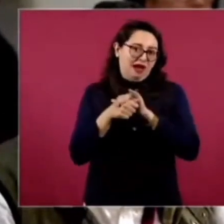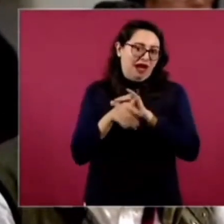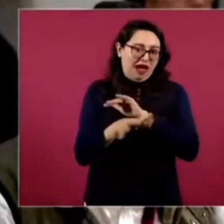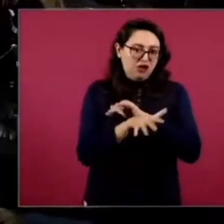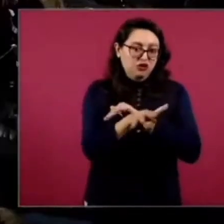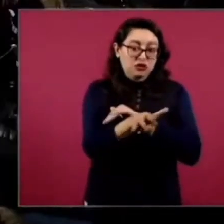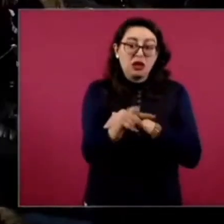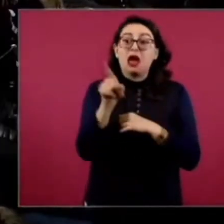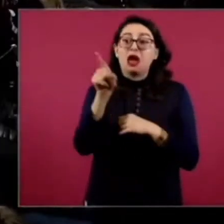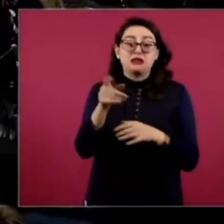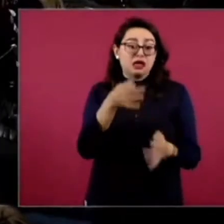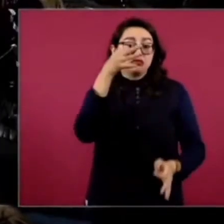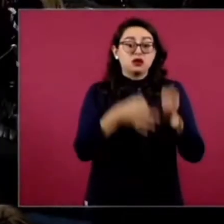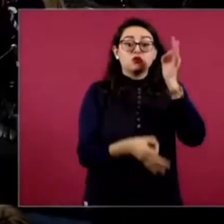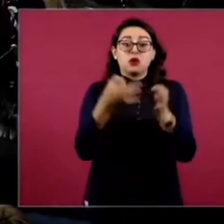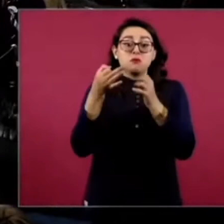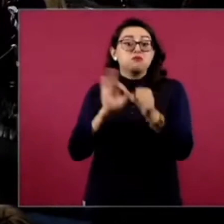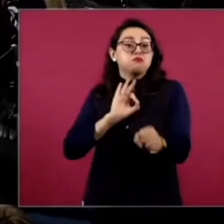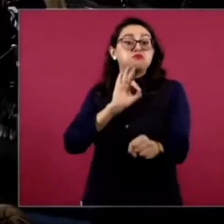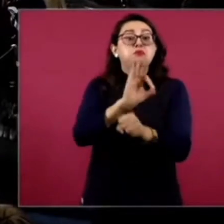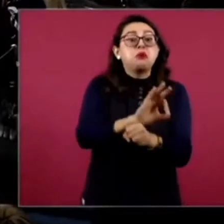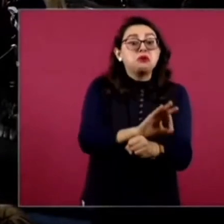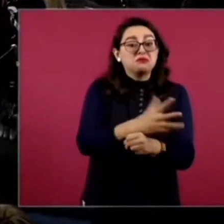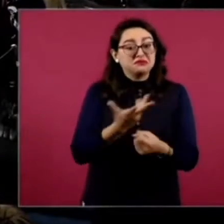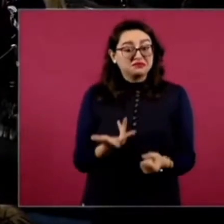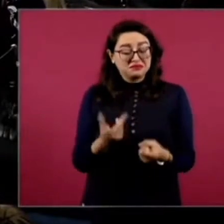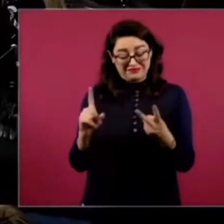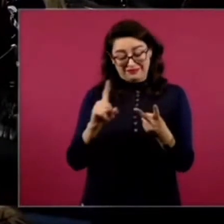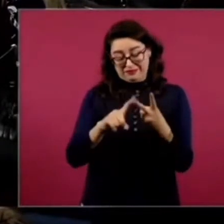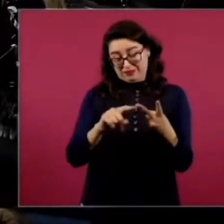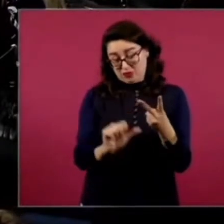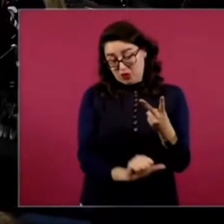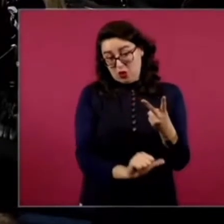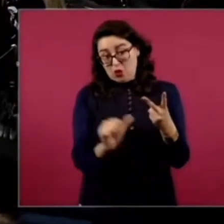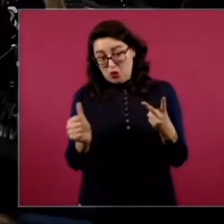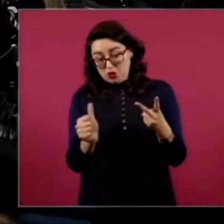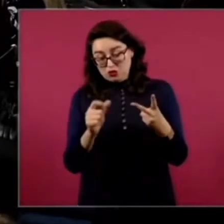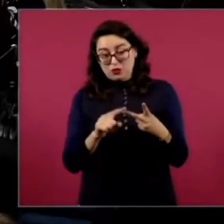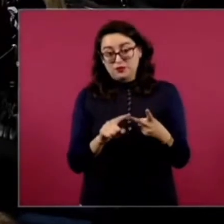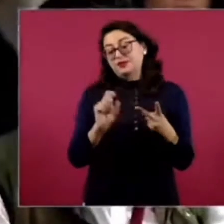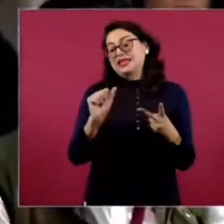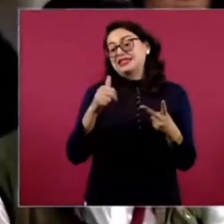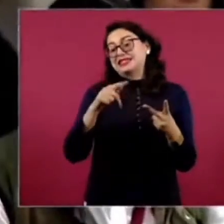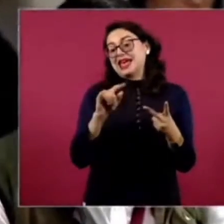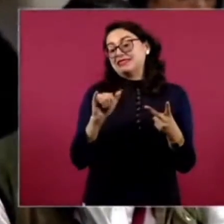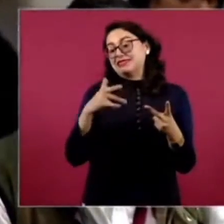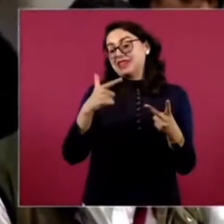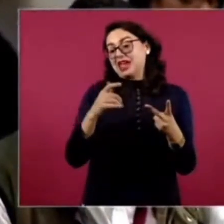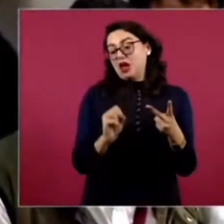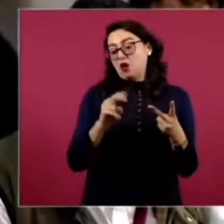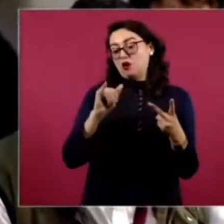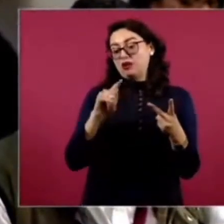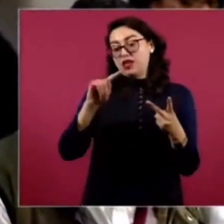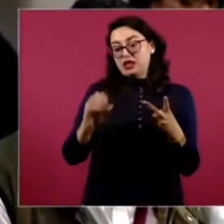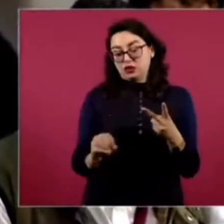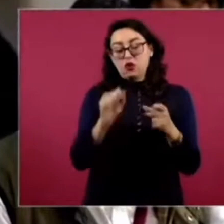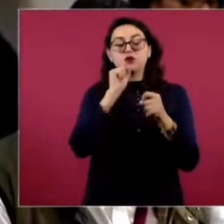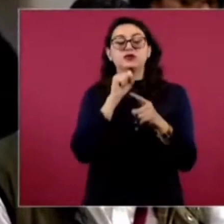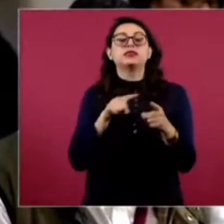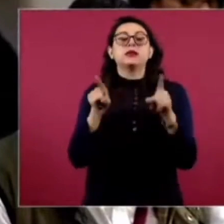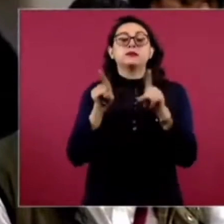Ayotzinapa. Otro, por ejemplo, Coello Trejo, que va contra Santiago Nieto. Y esto que Coello